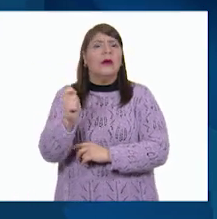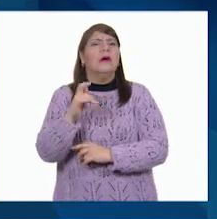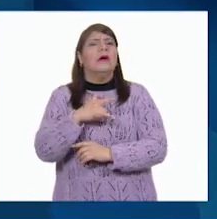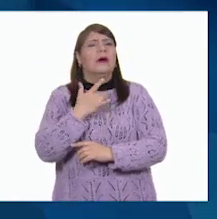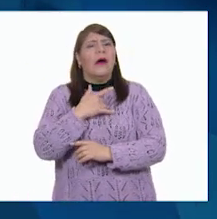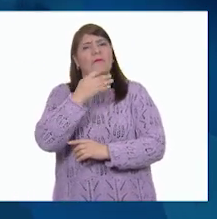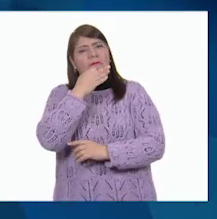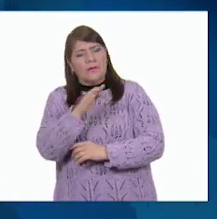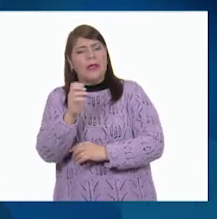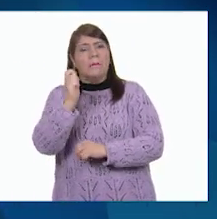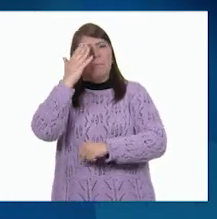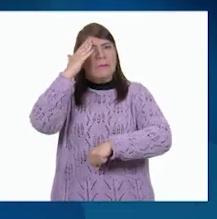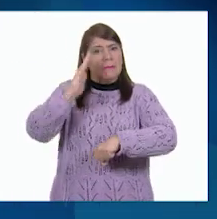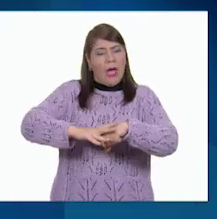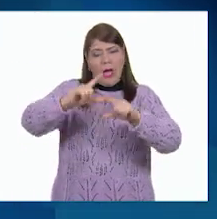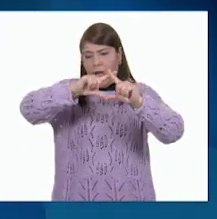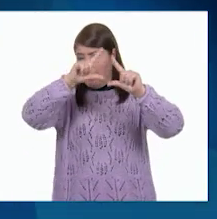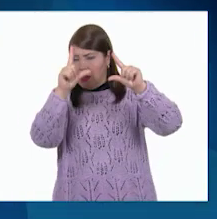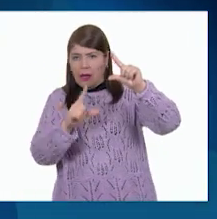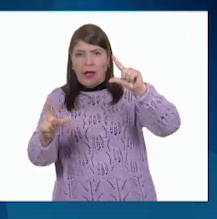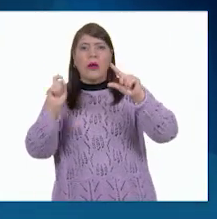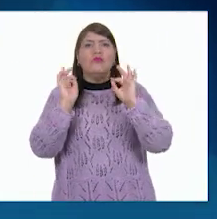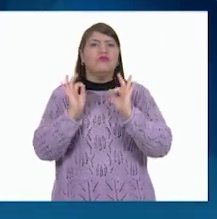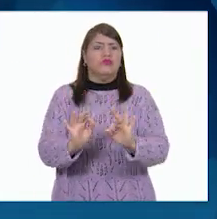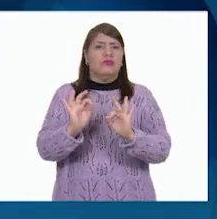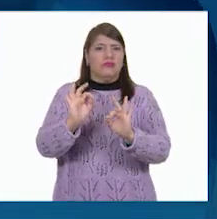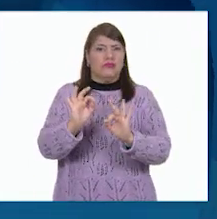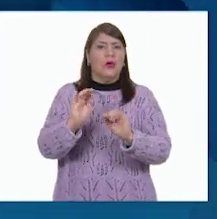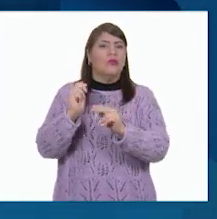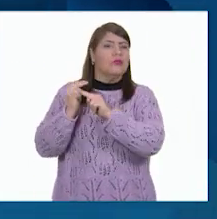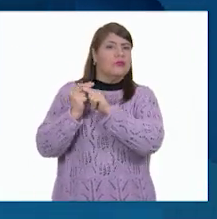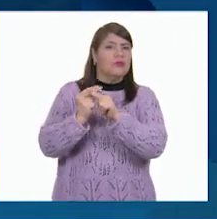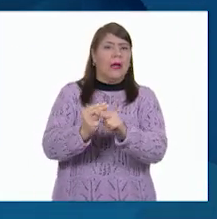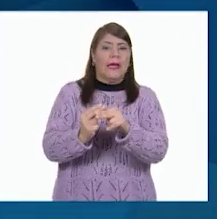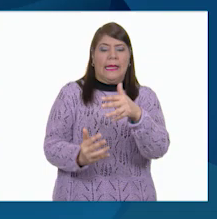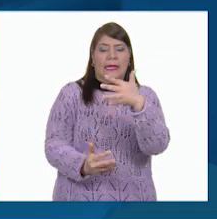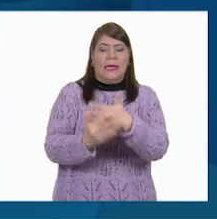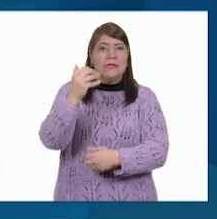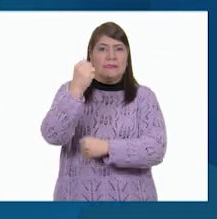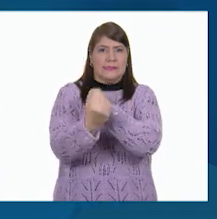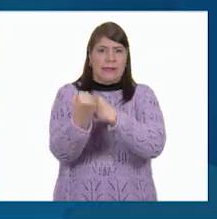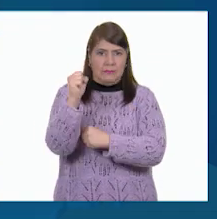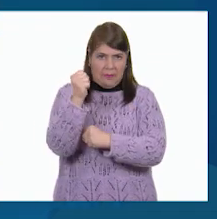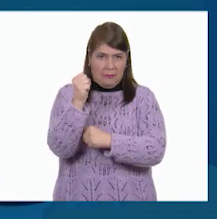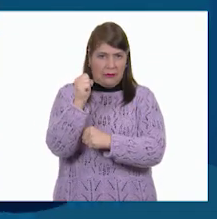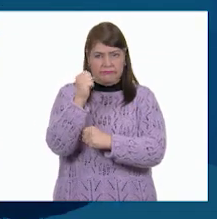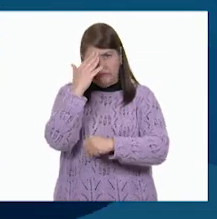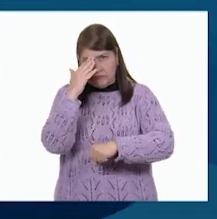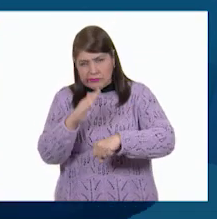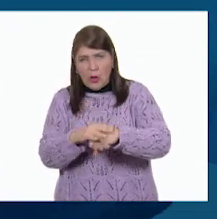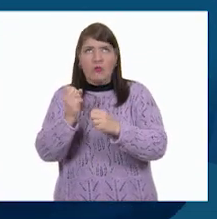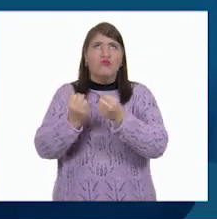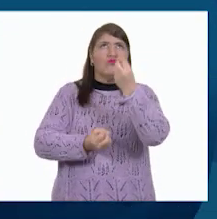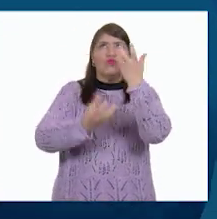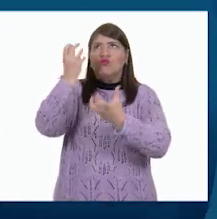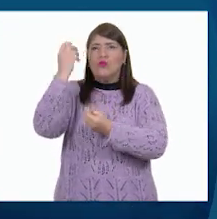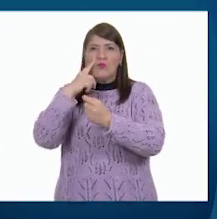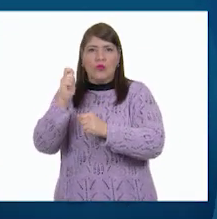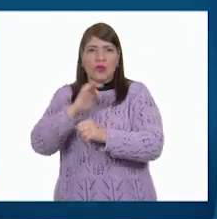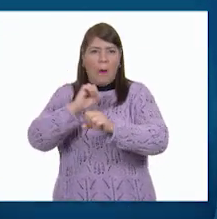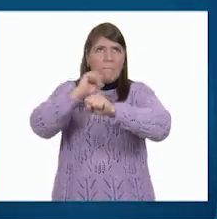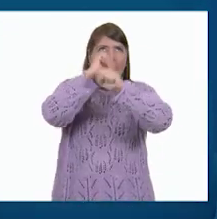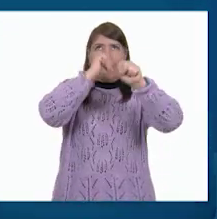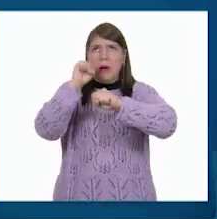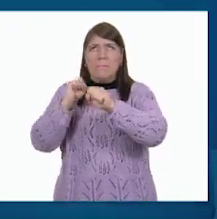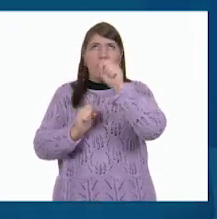programa, considerada la fiesta nacional por antonomasia, fue la del 15 de septiembre. Espectáculos de fuegos artificiales